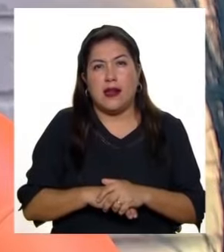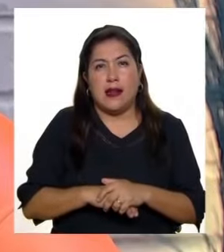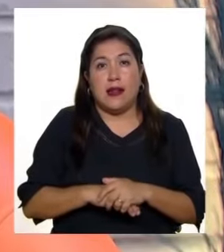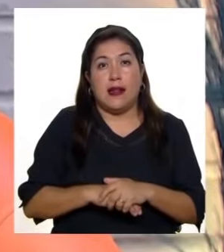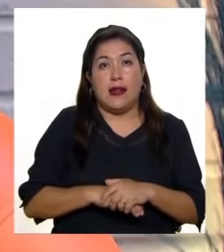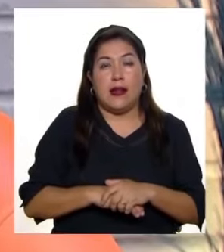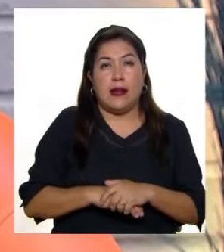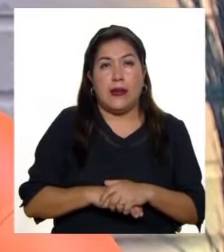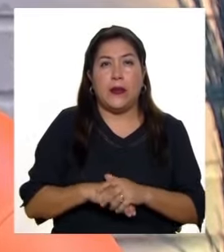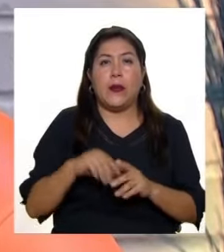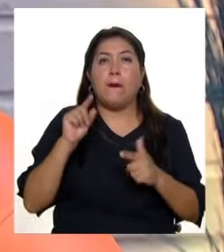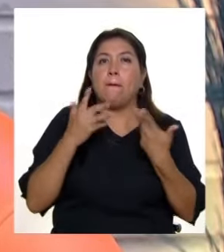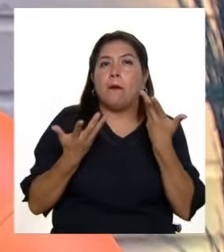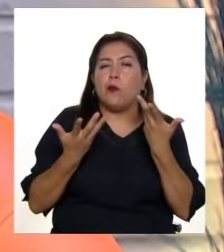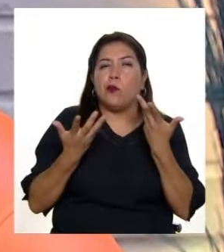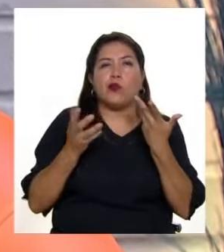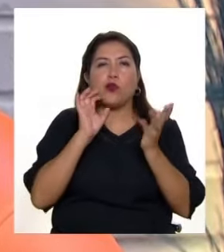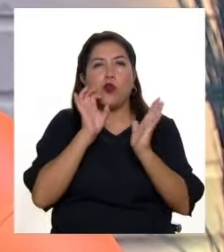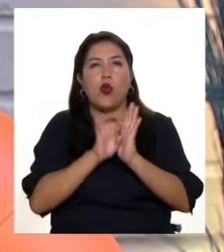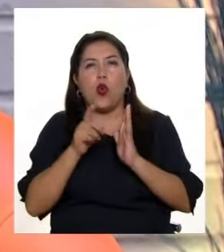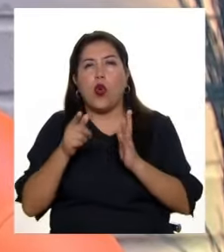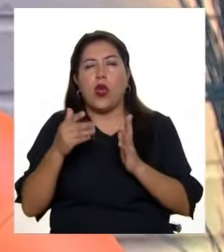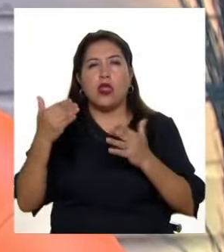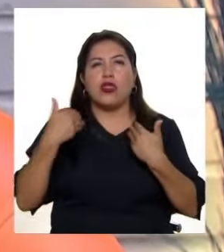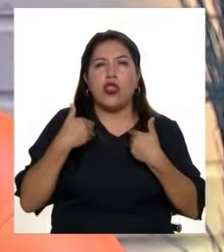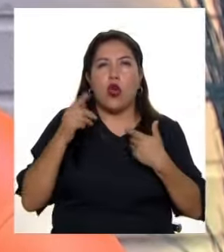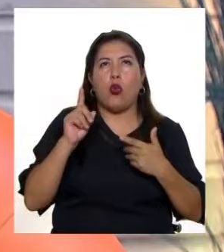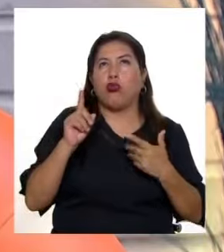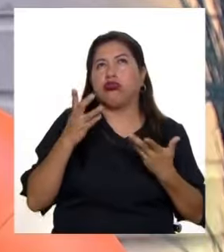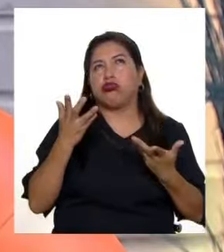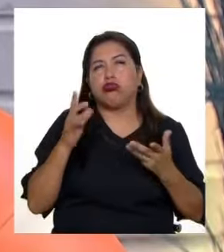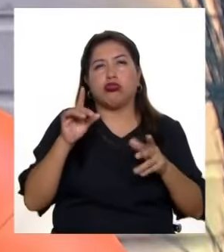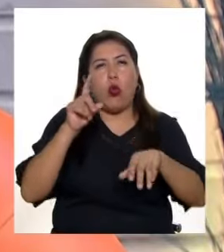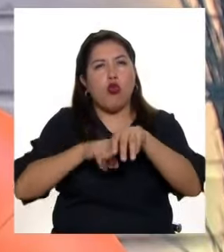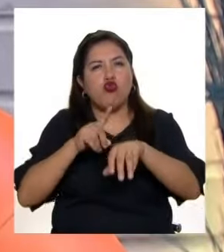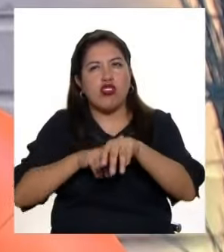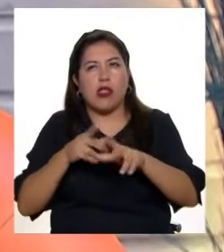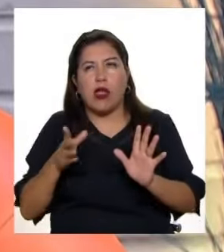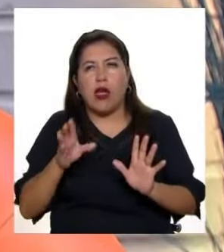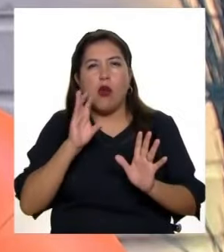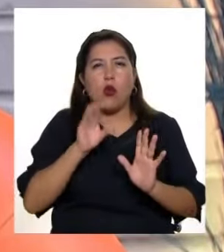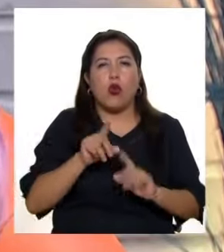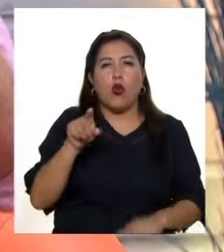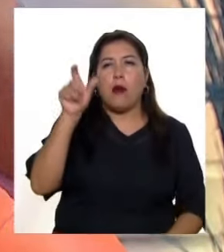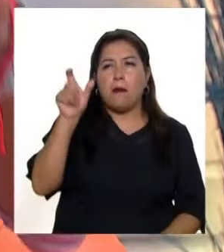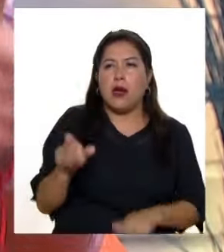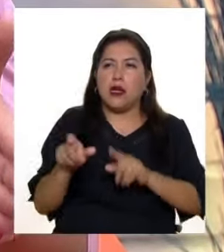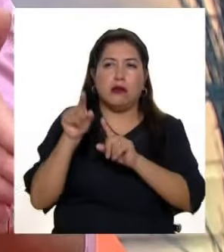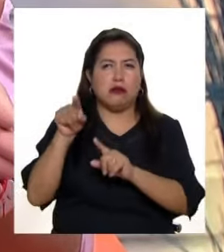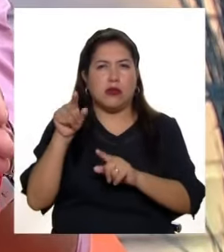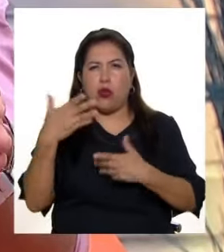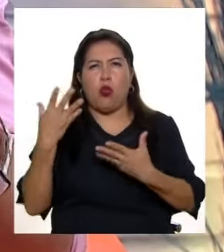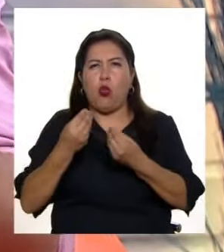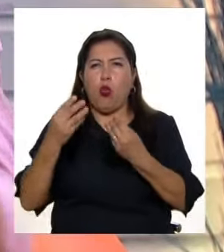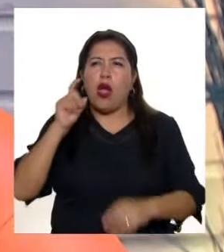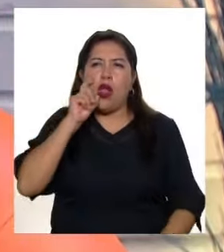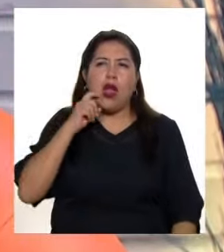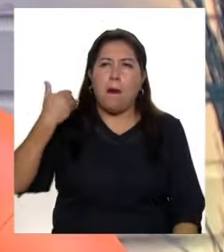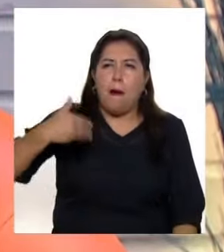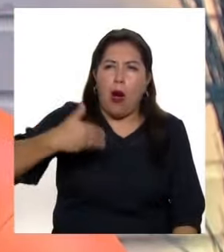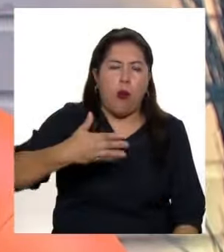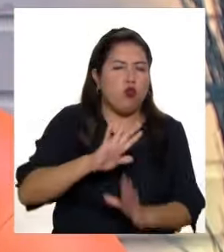da en algún cálculo? Digamos, ¿se le puede decir a una persona, no puedes tener más de tantas relaciones